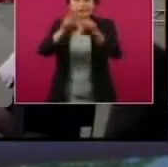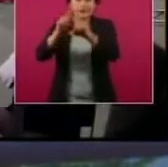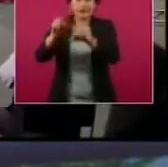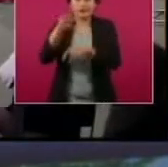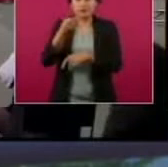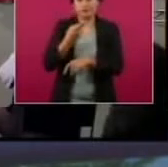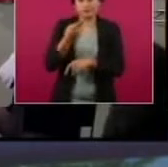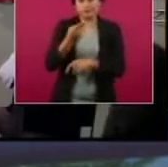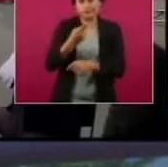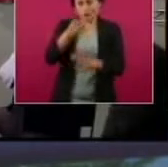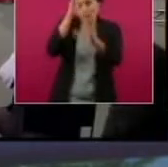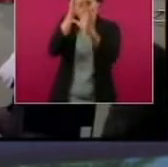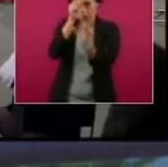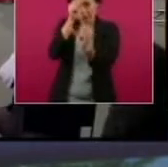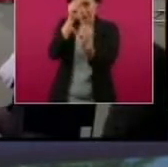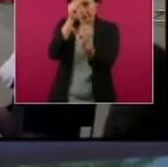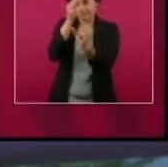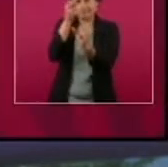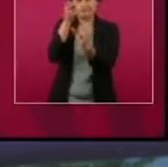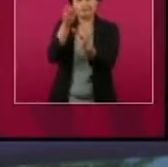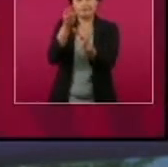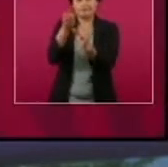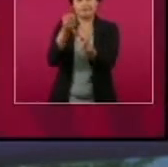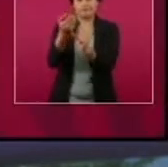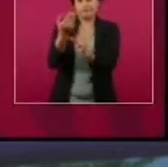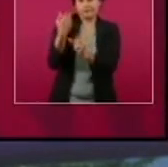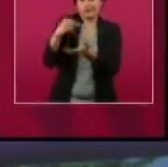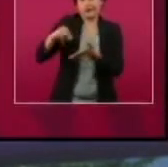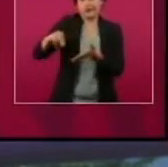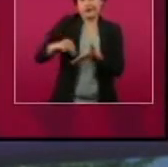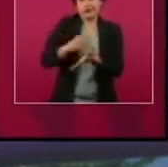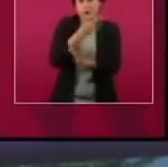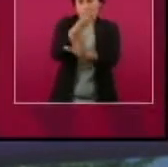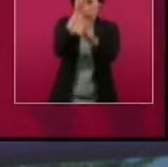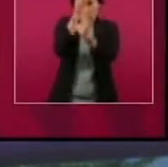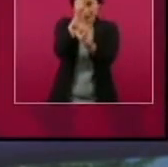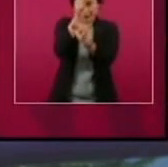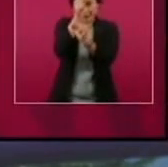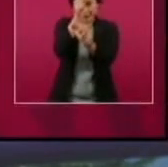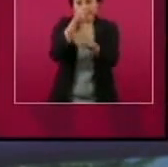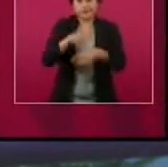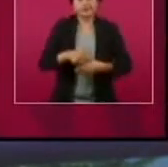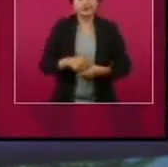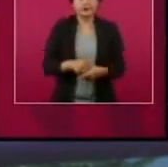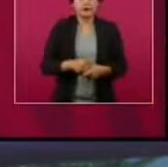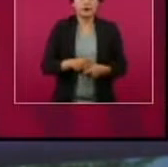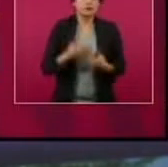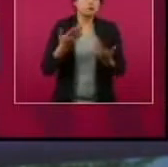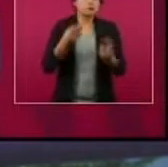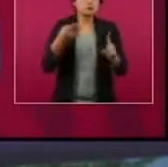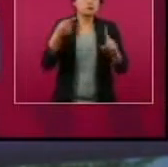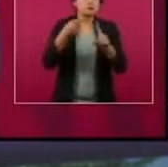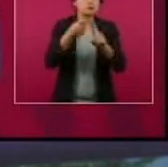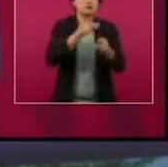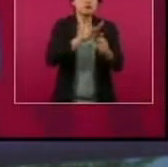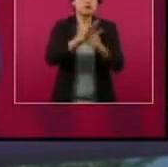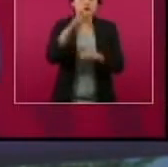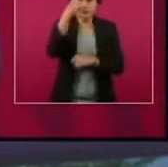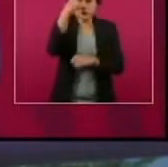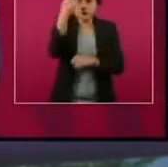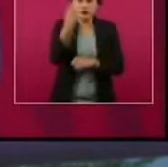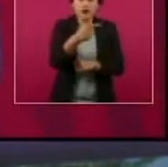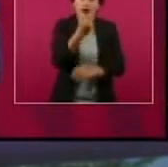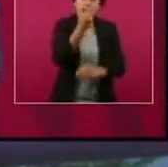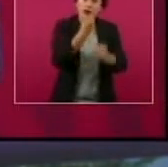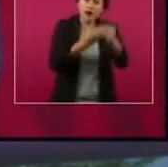ayudar a la población eh referentes al precio que brindan a los consumidores con respecto a la básica de 24